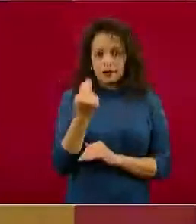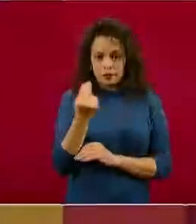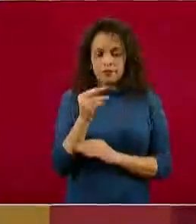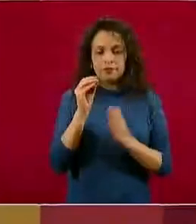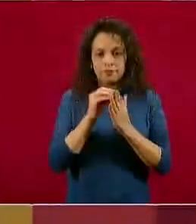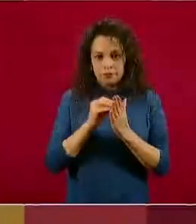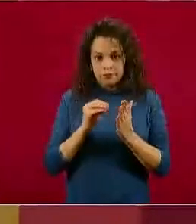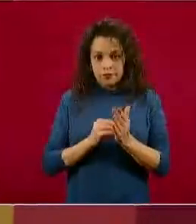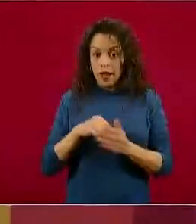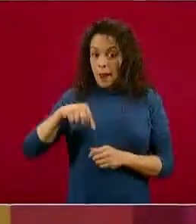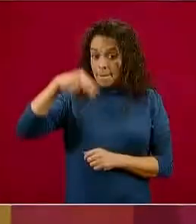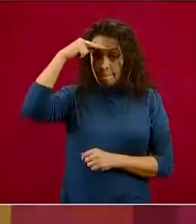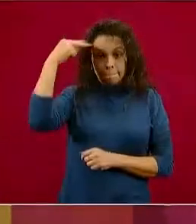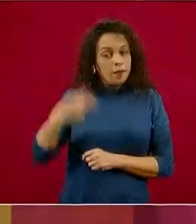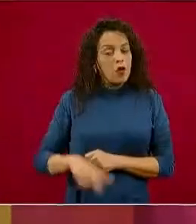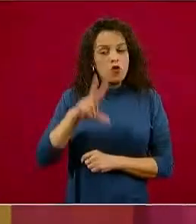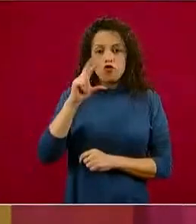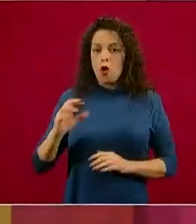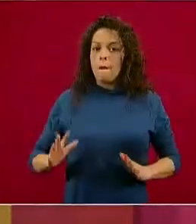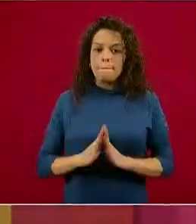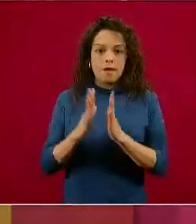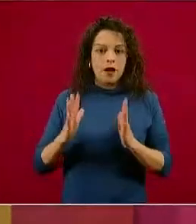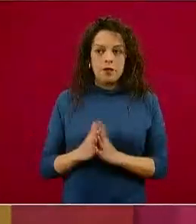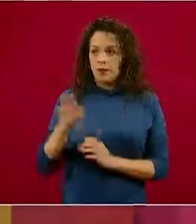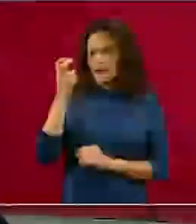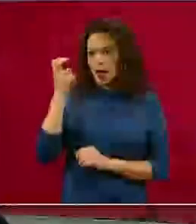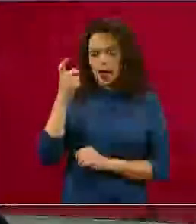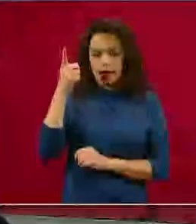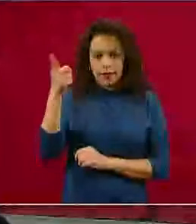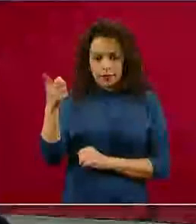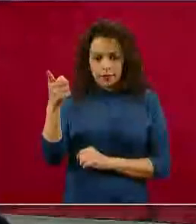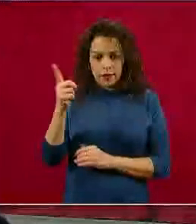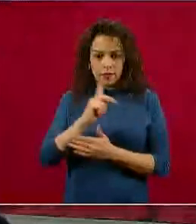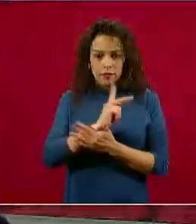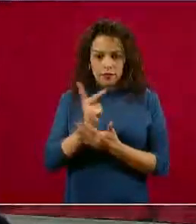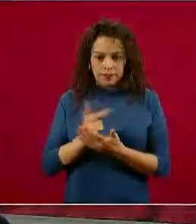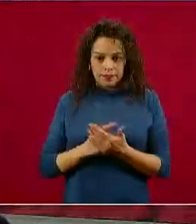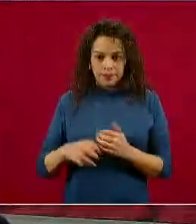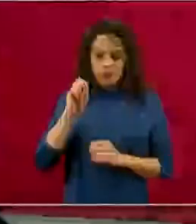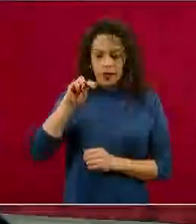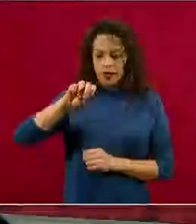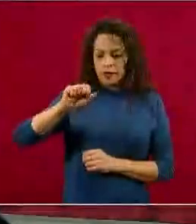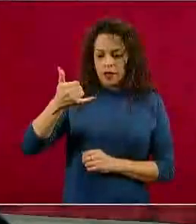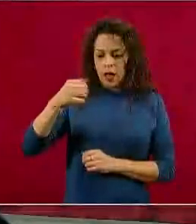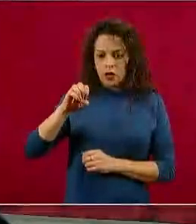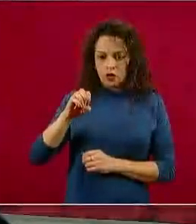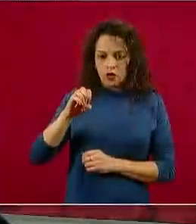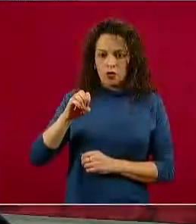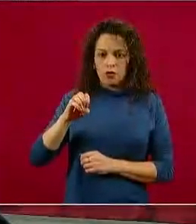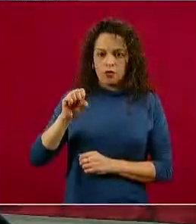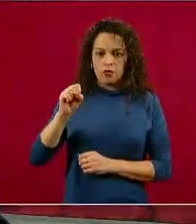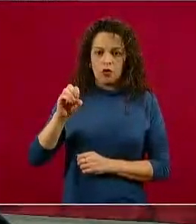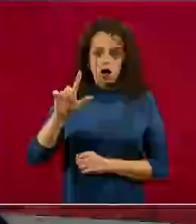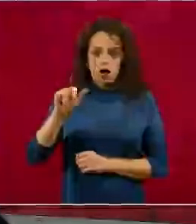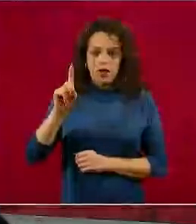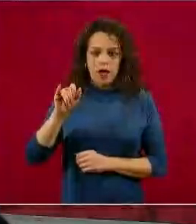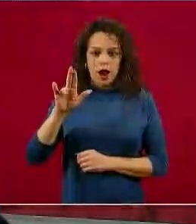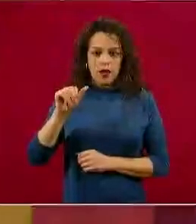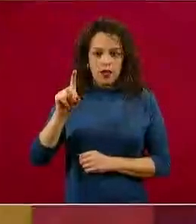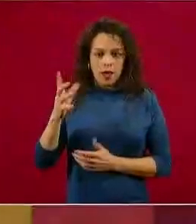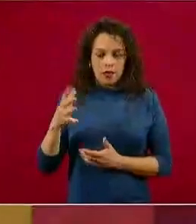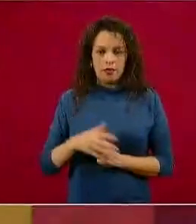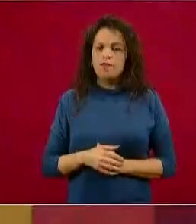cierto, México no participó en el ensayo Solidaridad en esta fase inicial. Hubo distintas razones, más de carácter